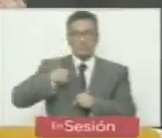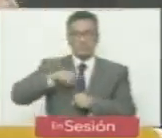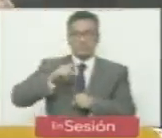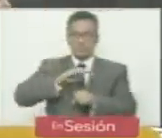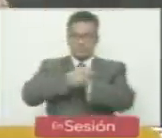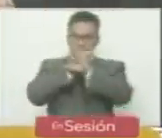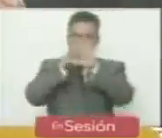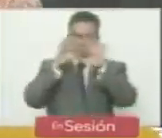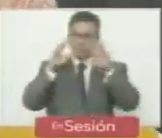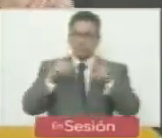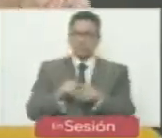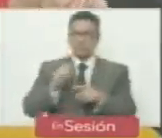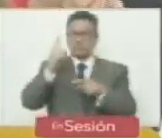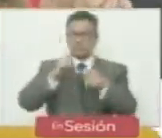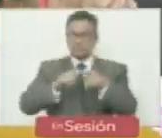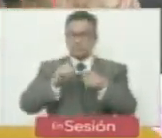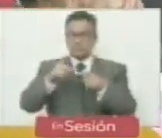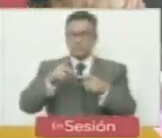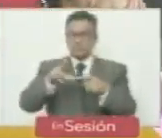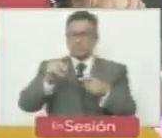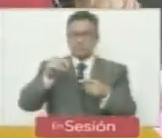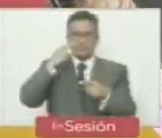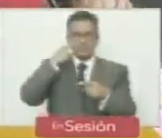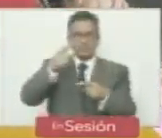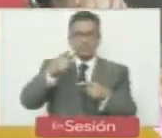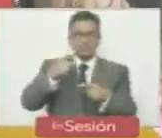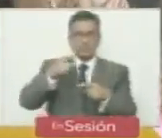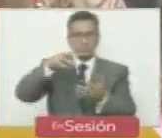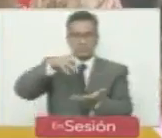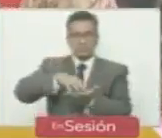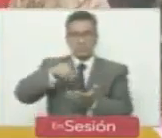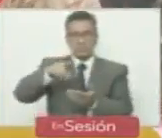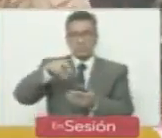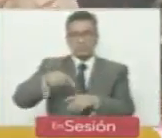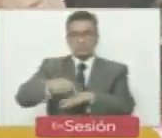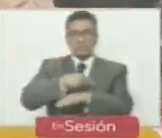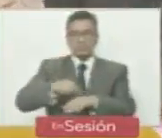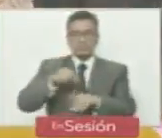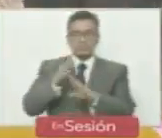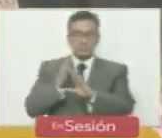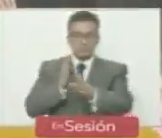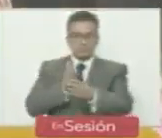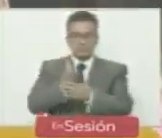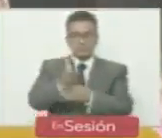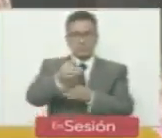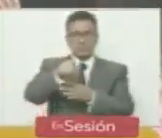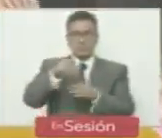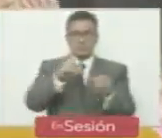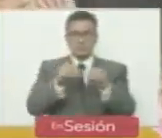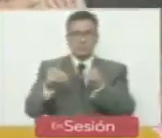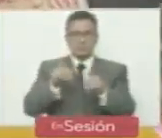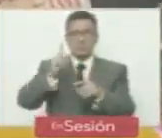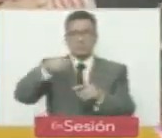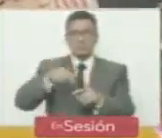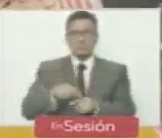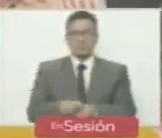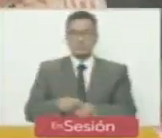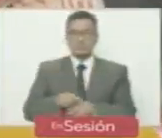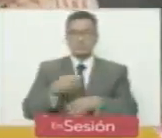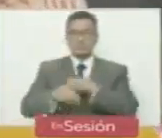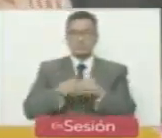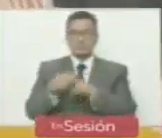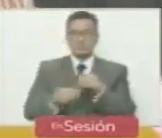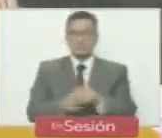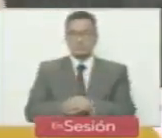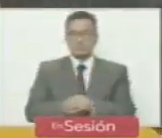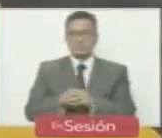claridad. Primero, no perder que es un Estado que no ha perdido la línea discursiva y además la aplicación de